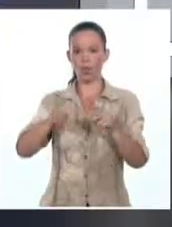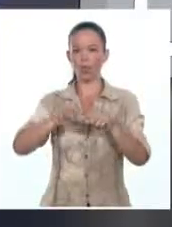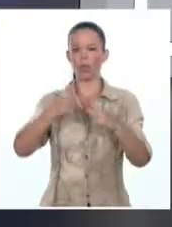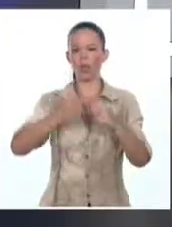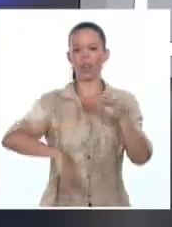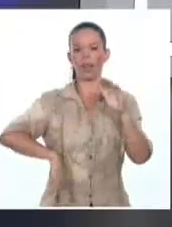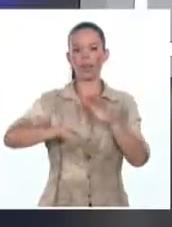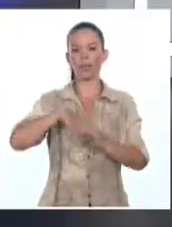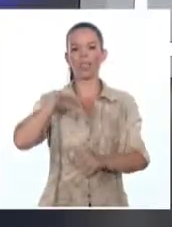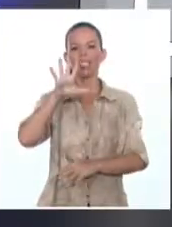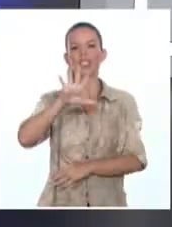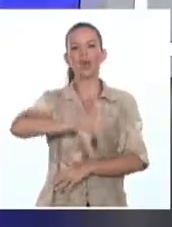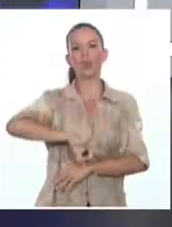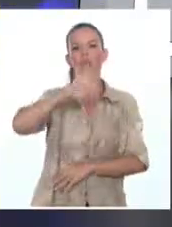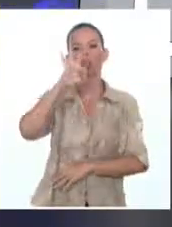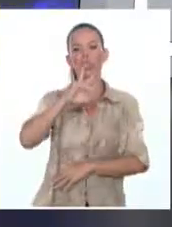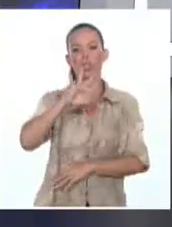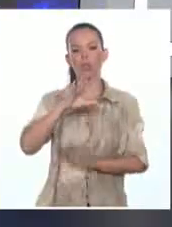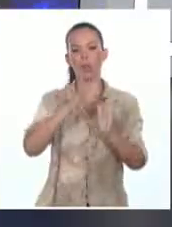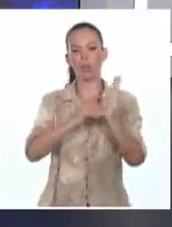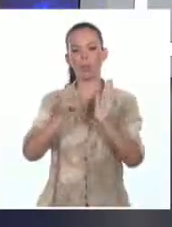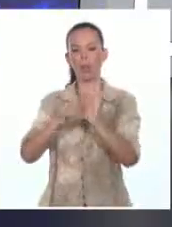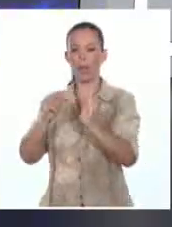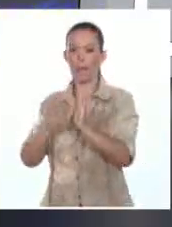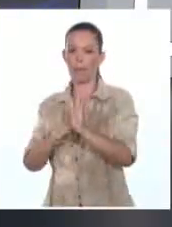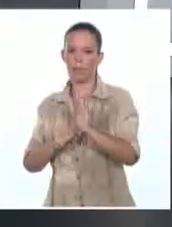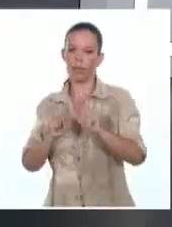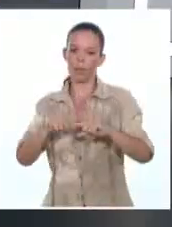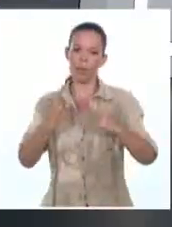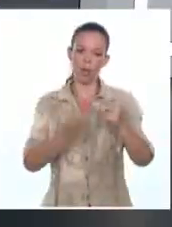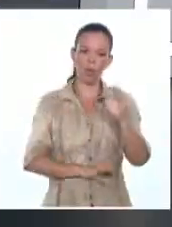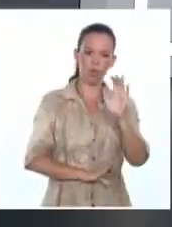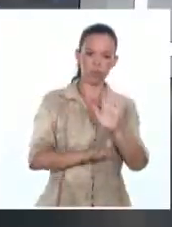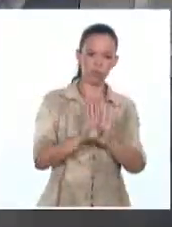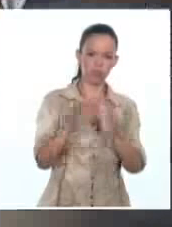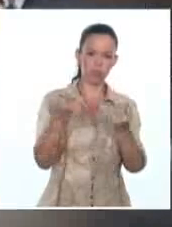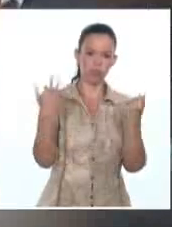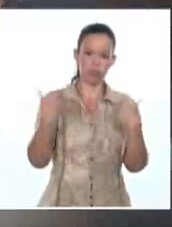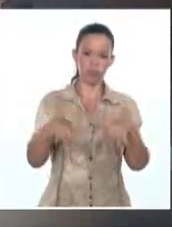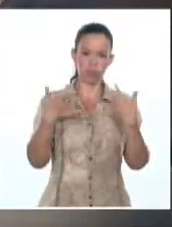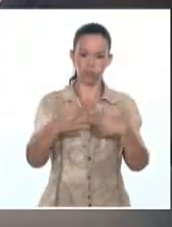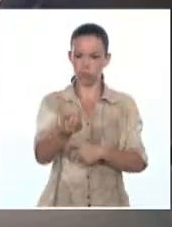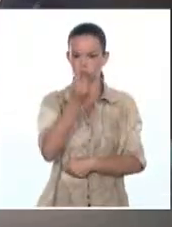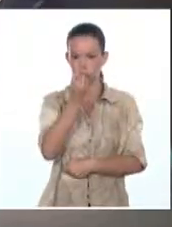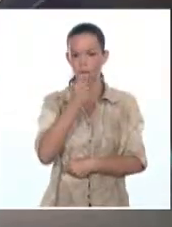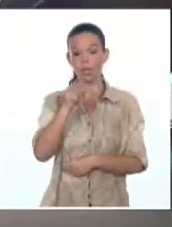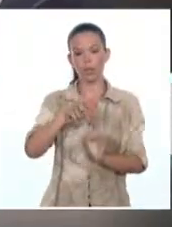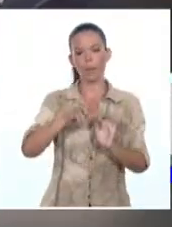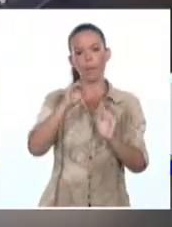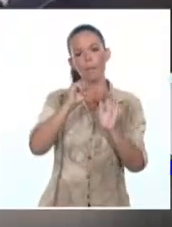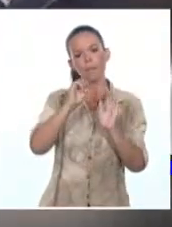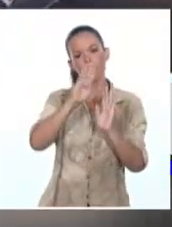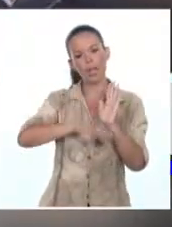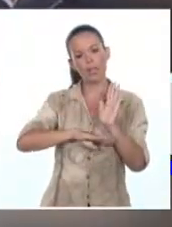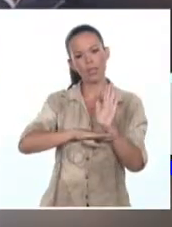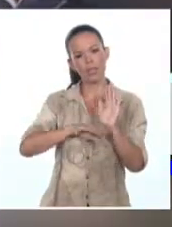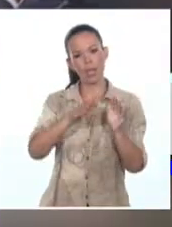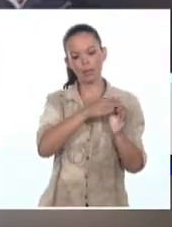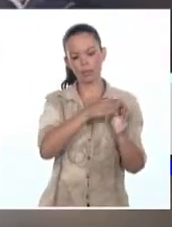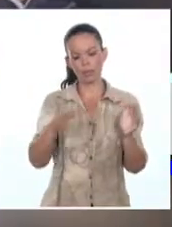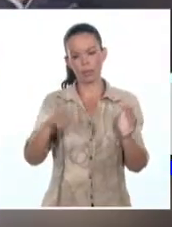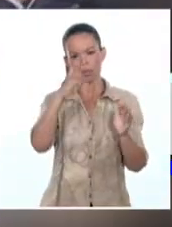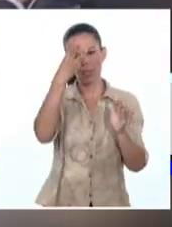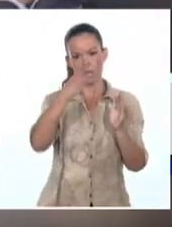5% mensual a la subida de los precios de los alimentos. La medida estará vigente durante los próximos 90 días en